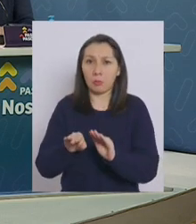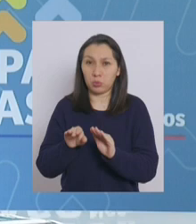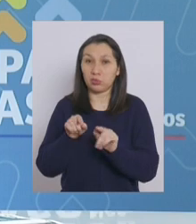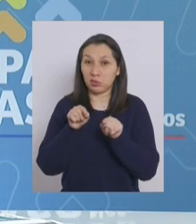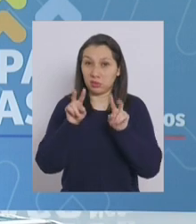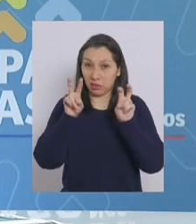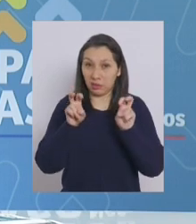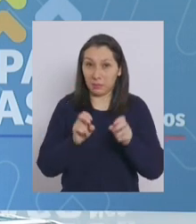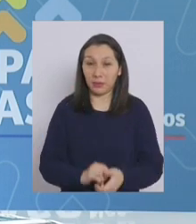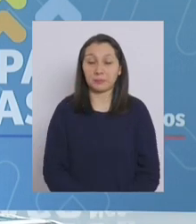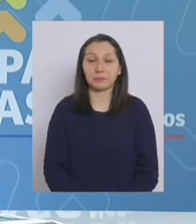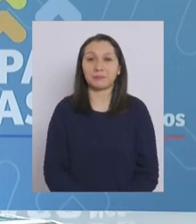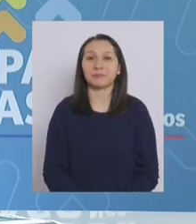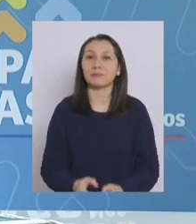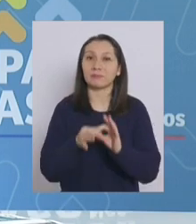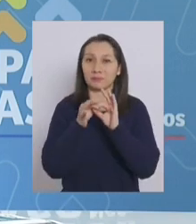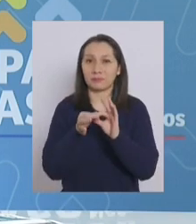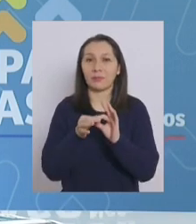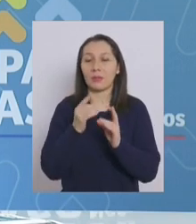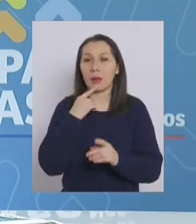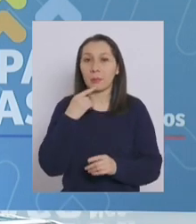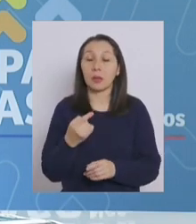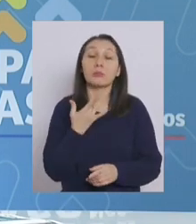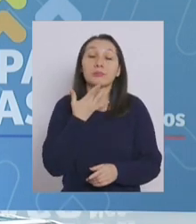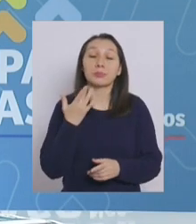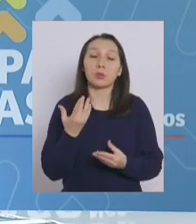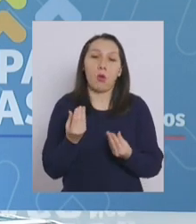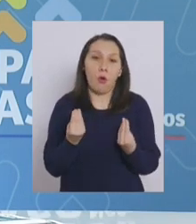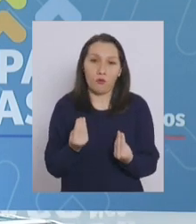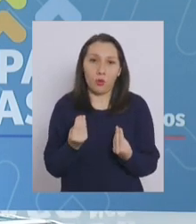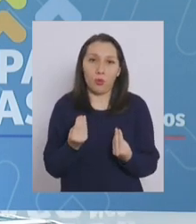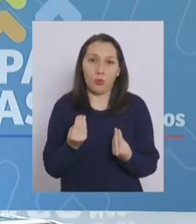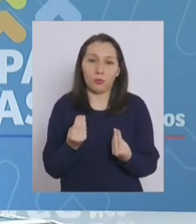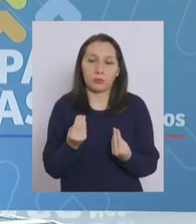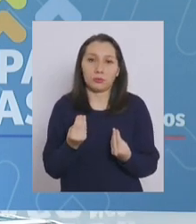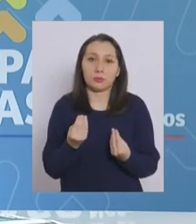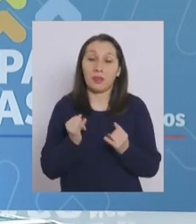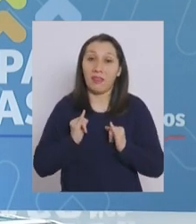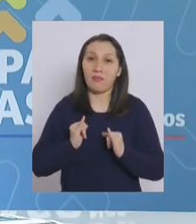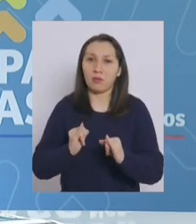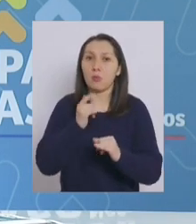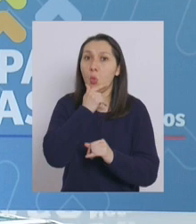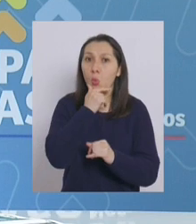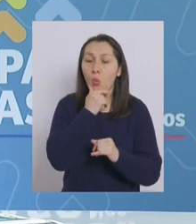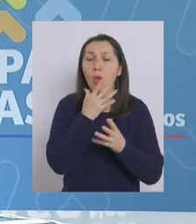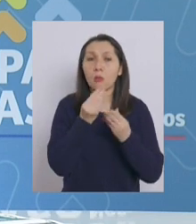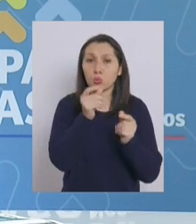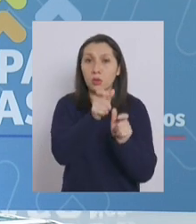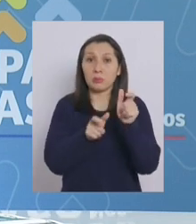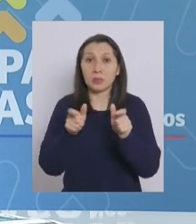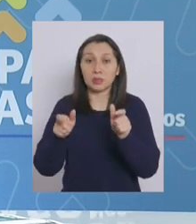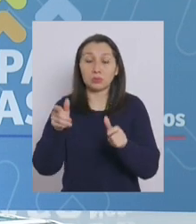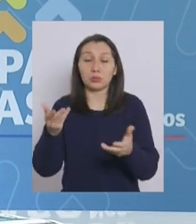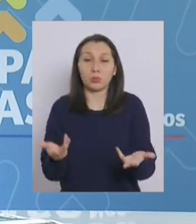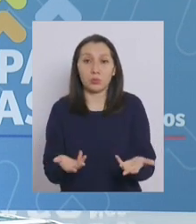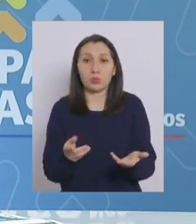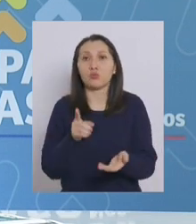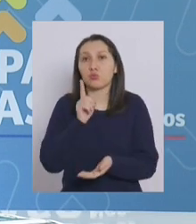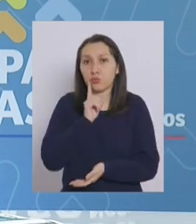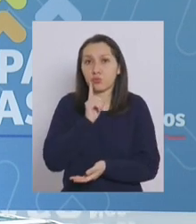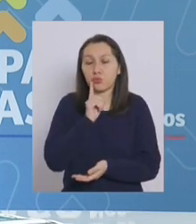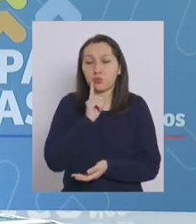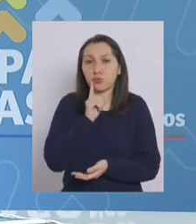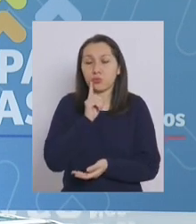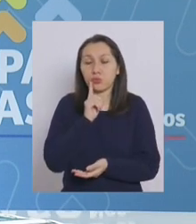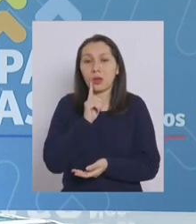fórmula? Muchas gracias, le agradezco su pregunta porque obviamente transmite la inquietud de mucha gente que tiene